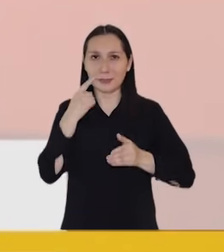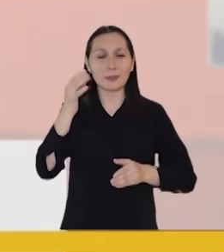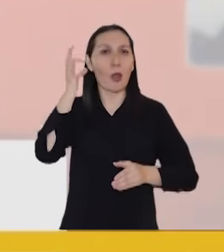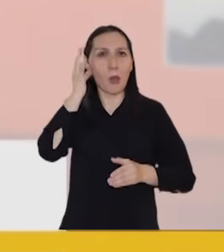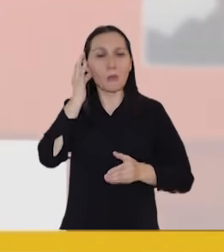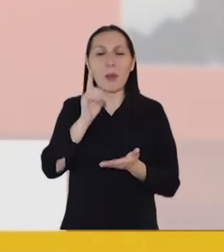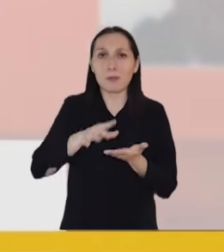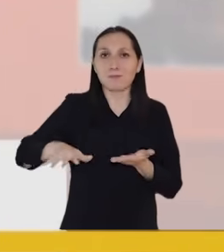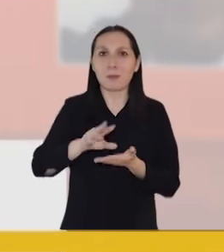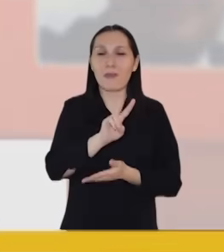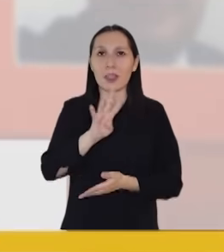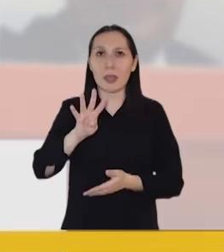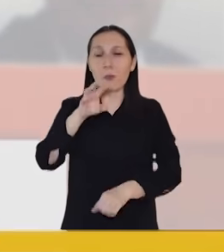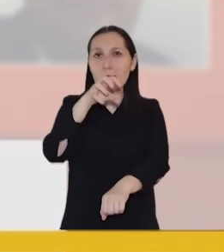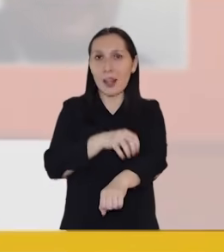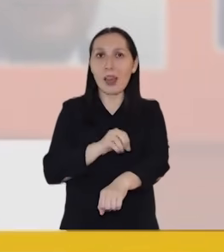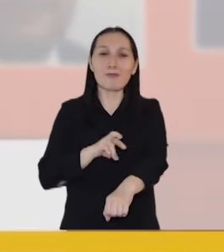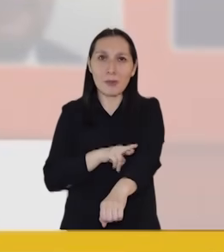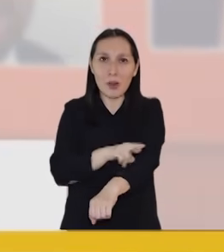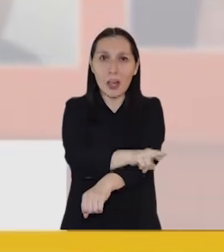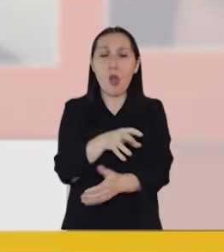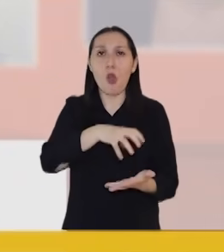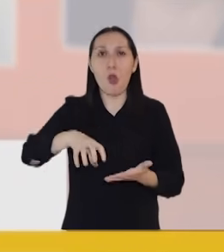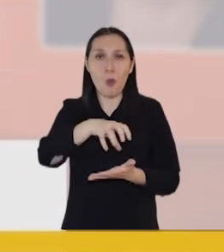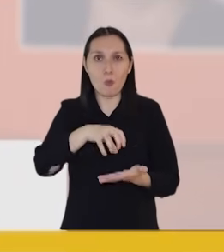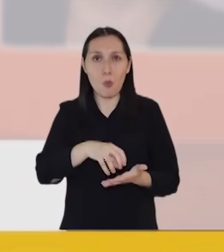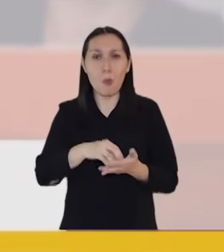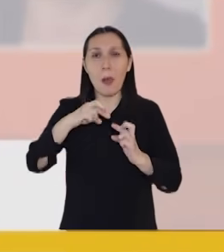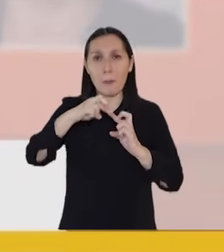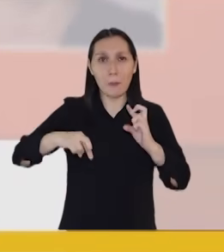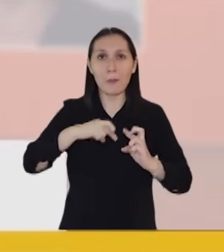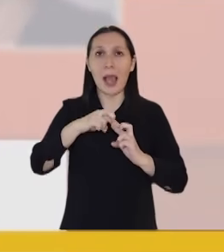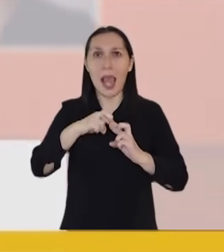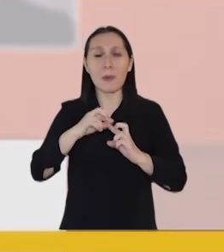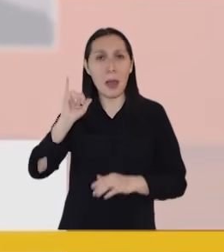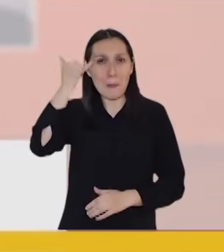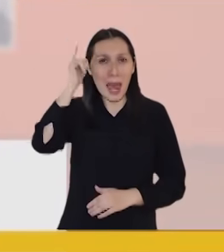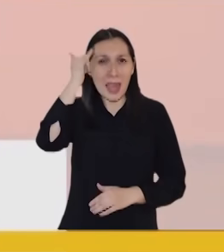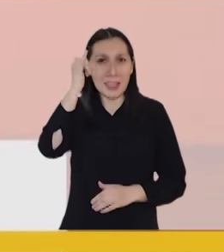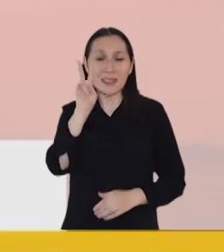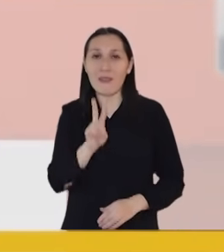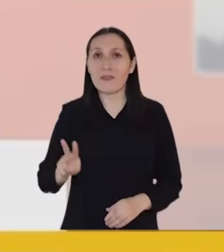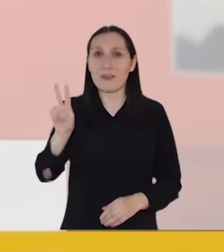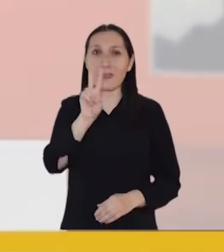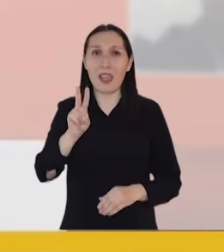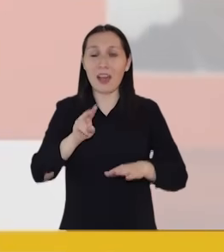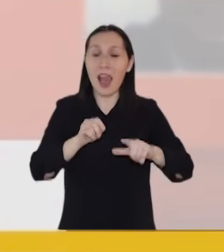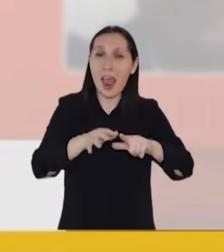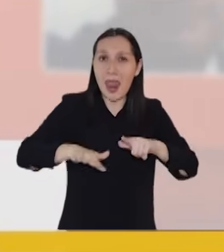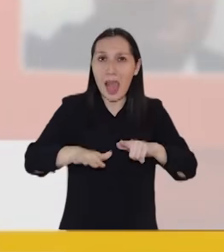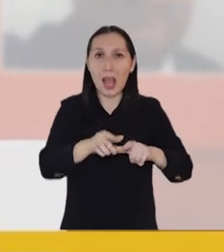mis vecinas y vecinos del Distrito 24 de la Región de Los Ríos, de las comunas de Panguipulli, Mariquina,